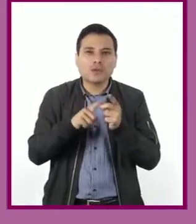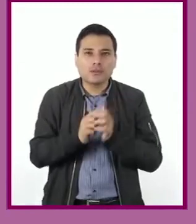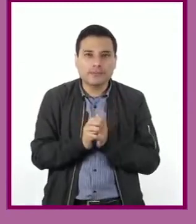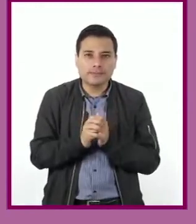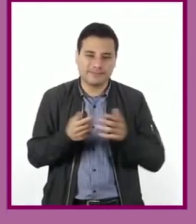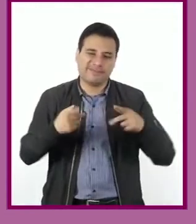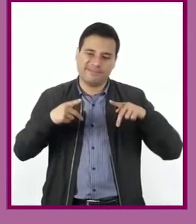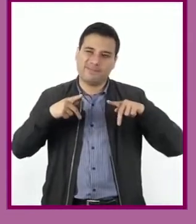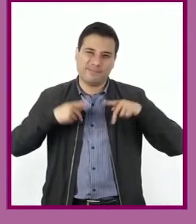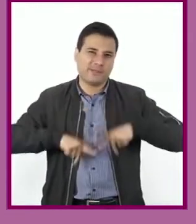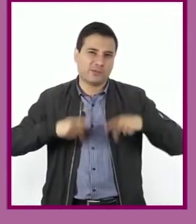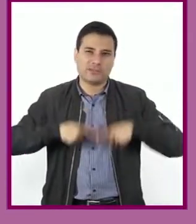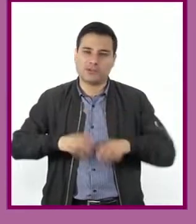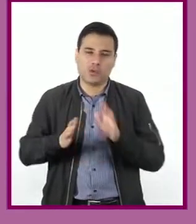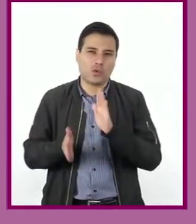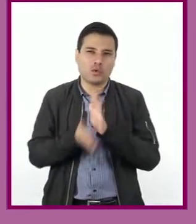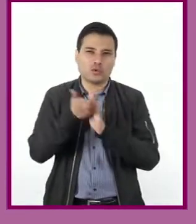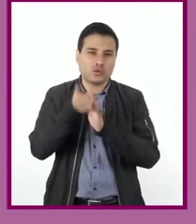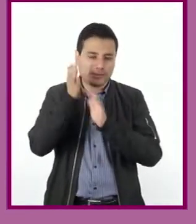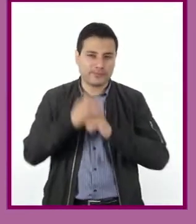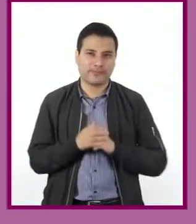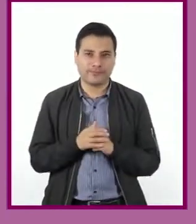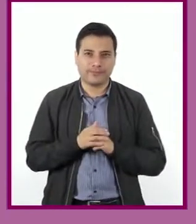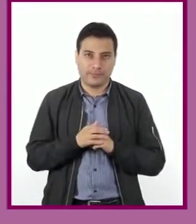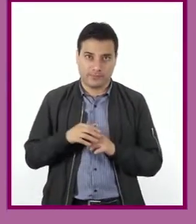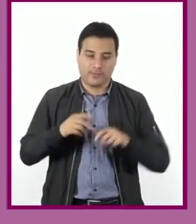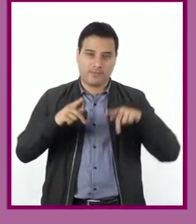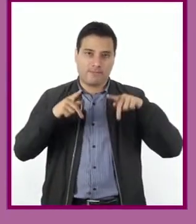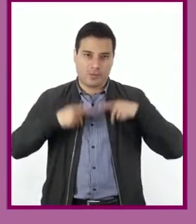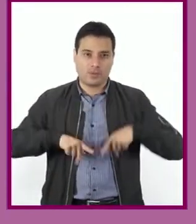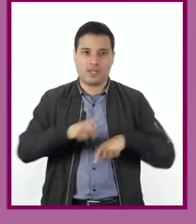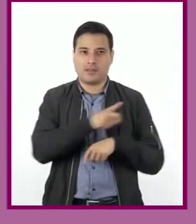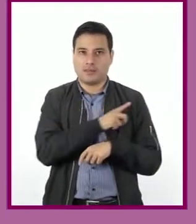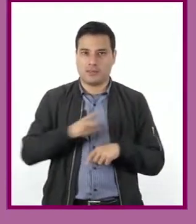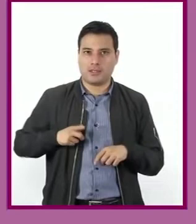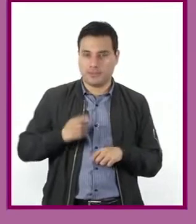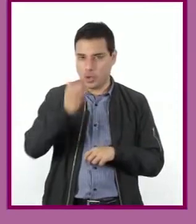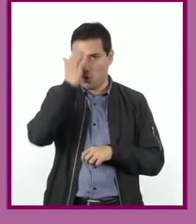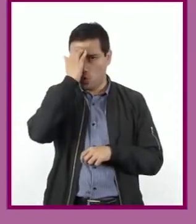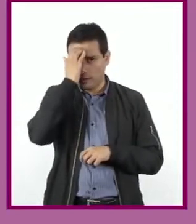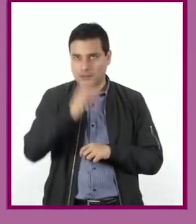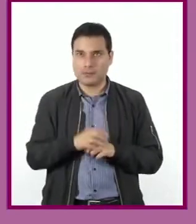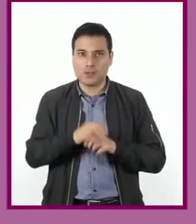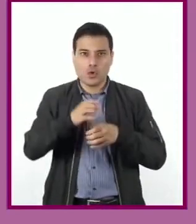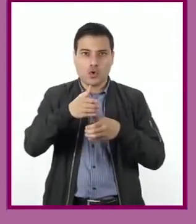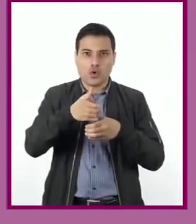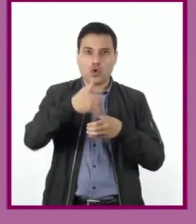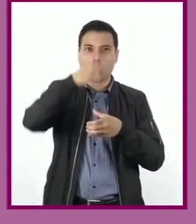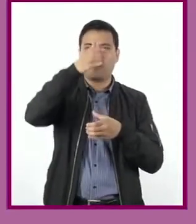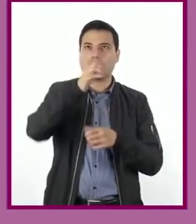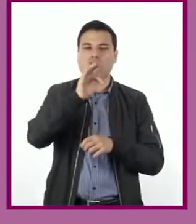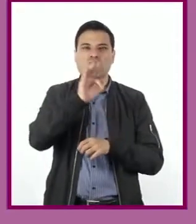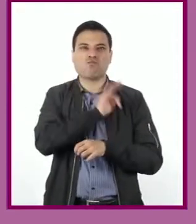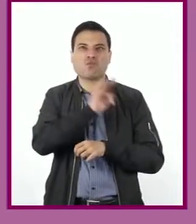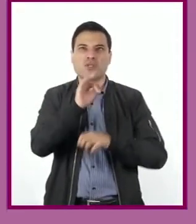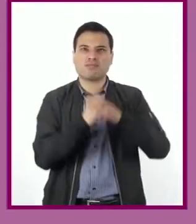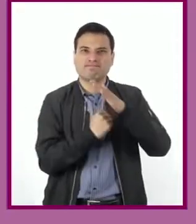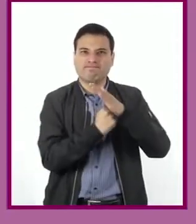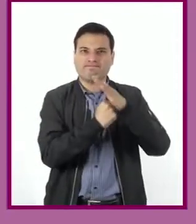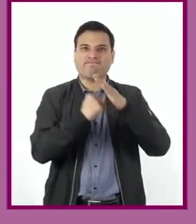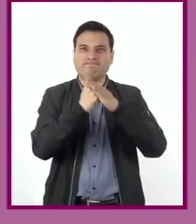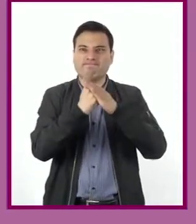construcción. Aquí es necesario conocer la fuerza que pueden soportar columnas o muros de carga de un